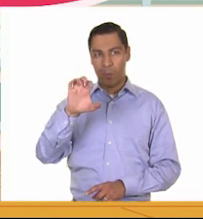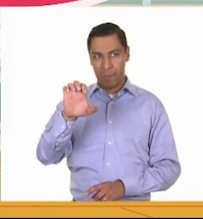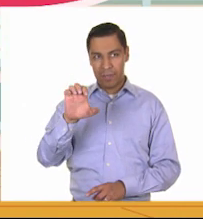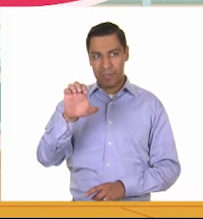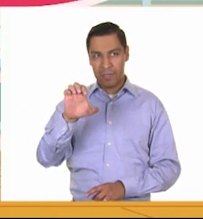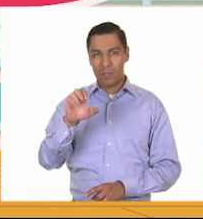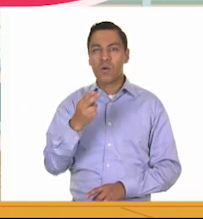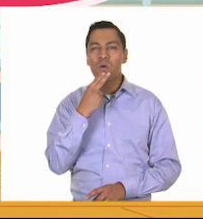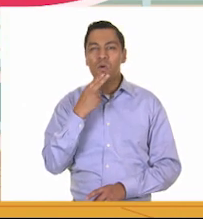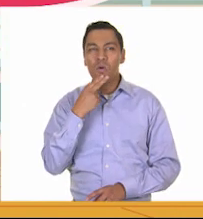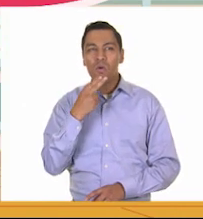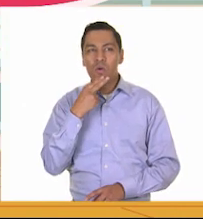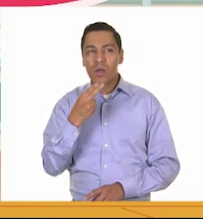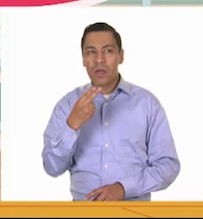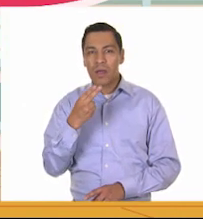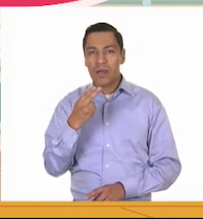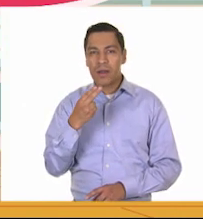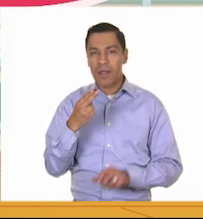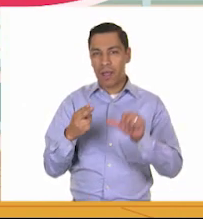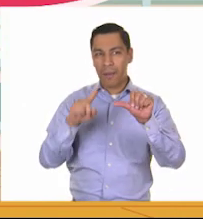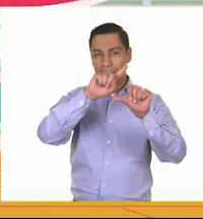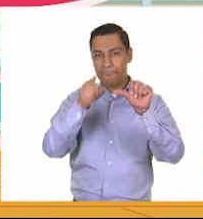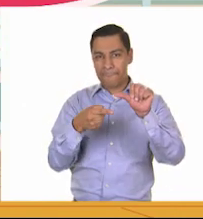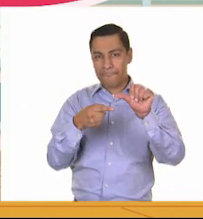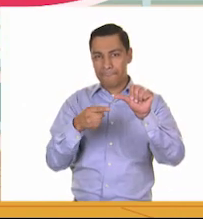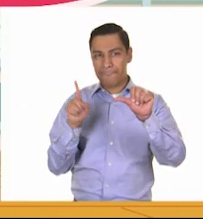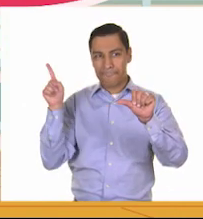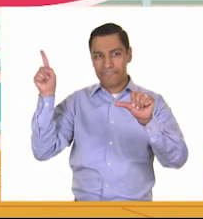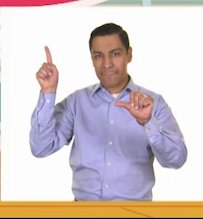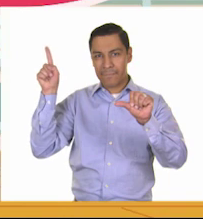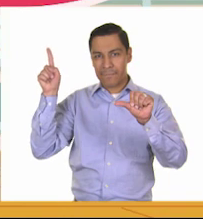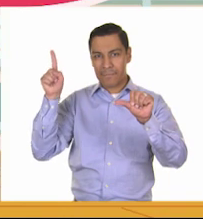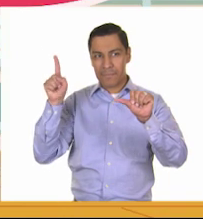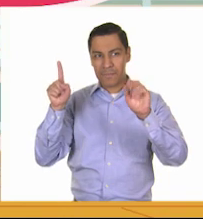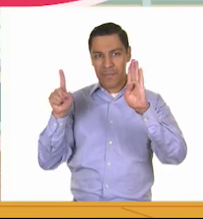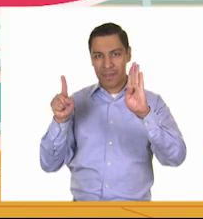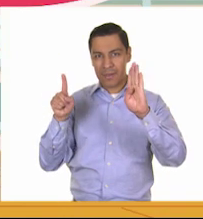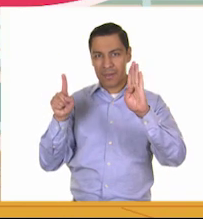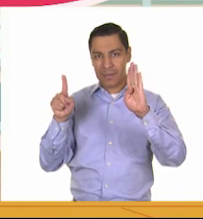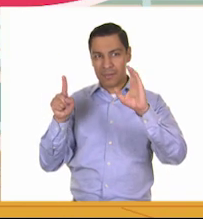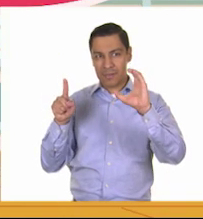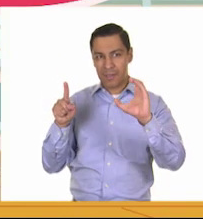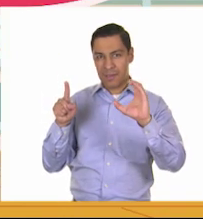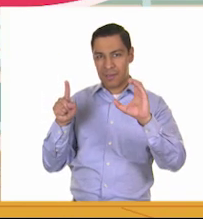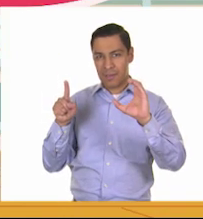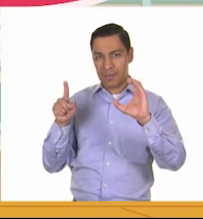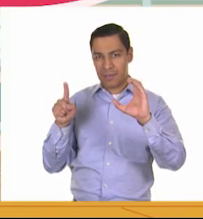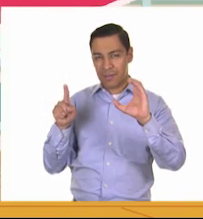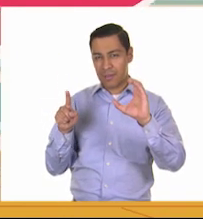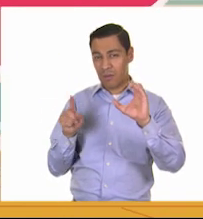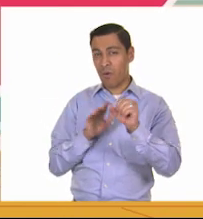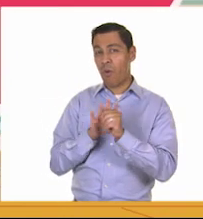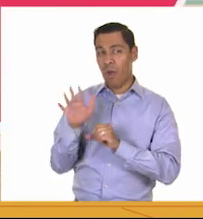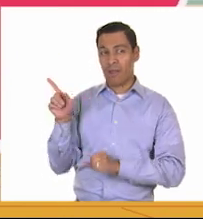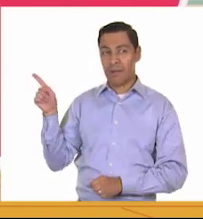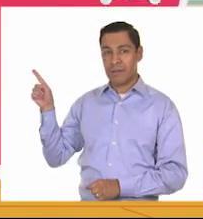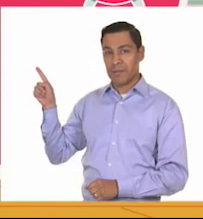del... A. Verbo. B. Adjetivo. C. Nombre.